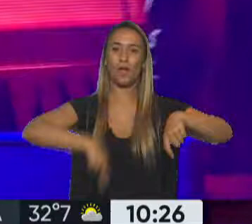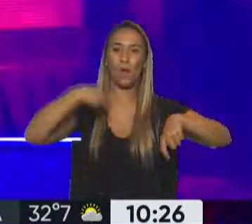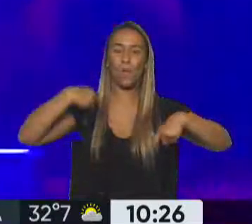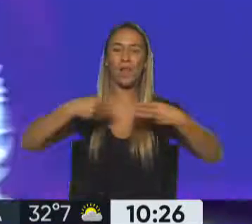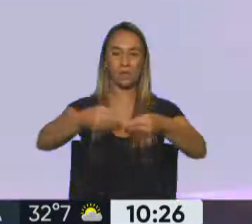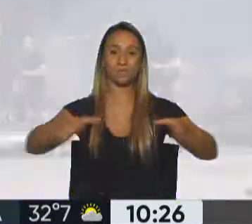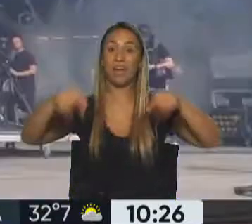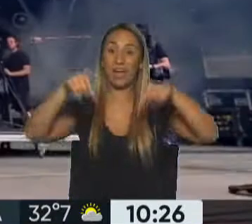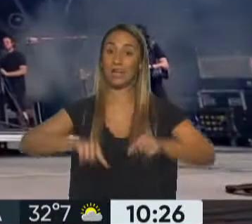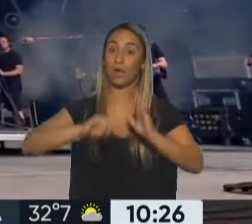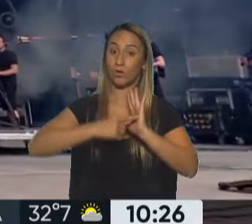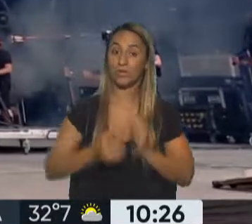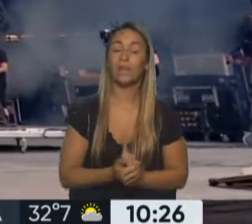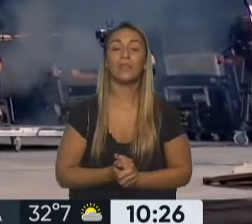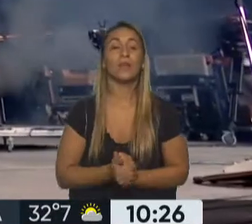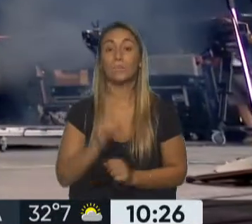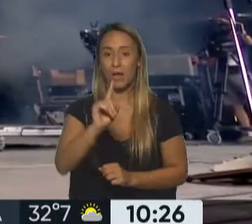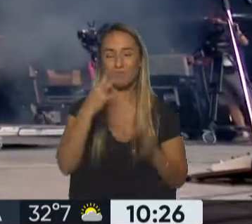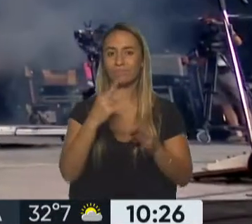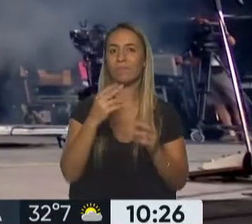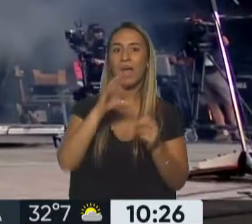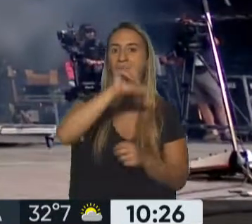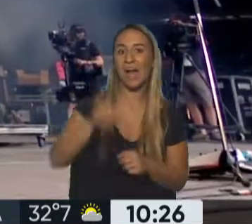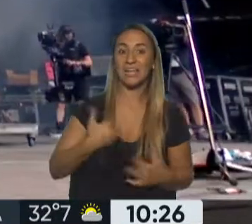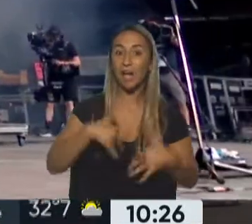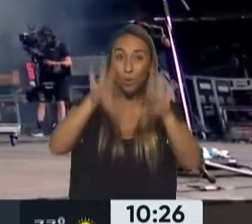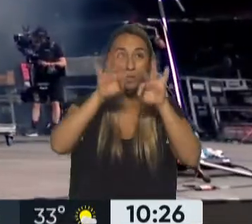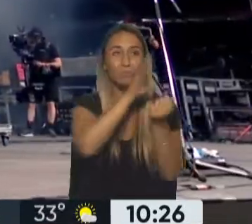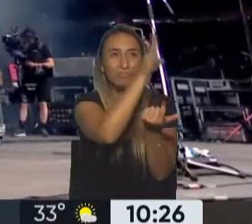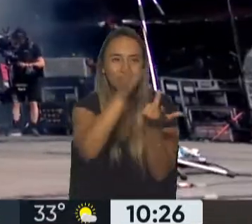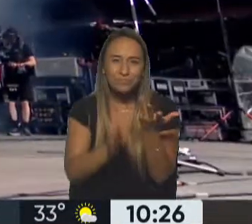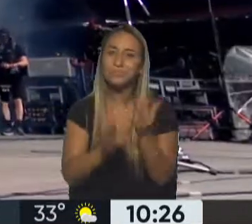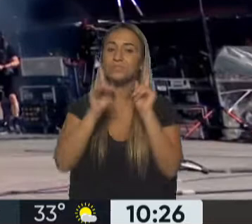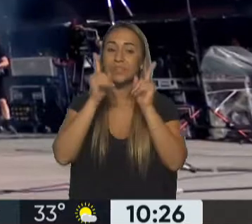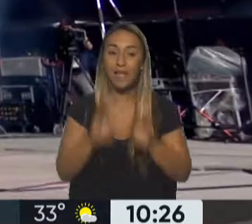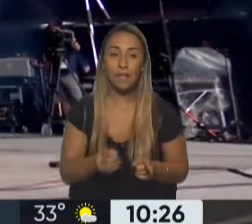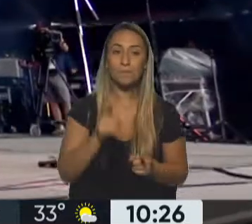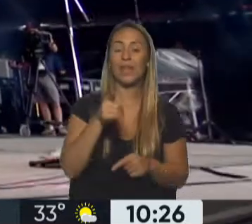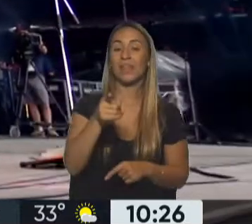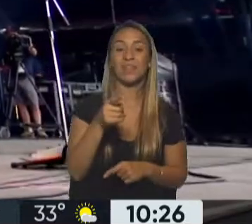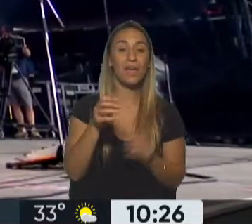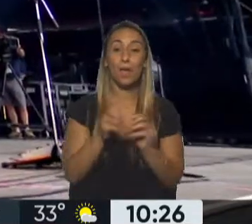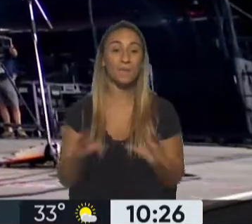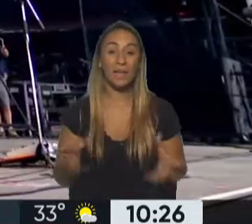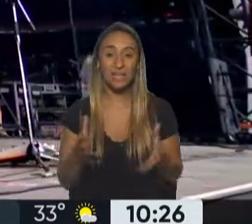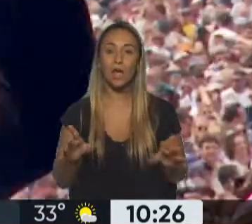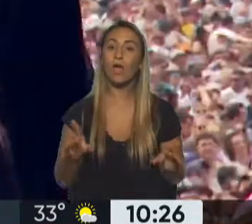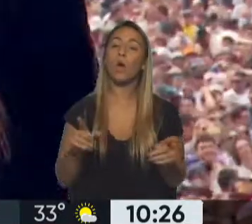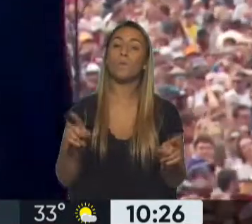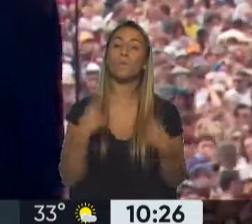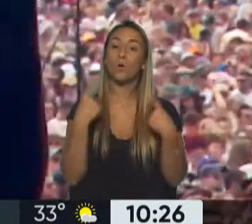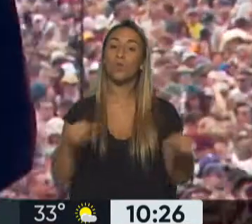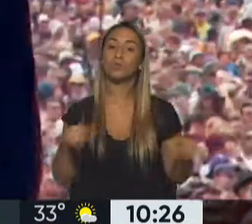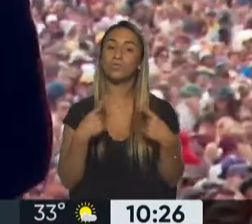recibir acá en la Ciudad de Buenos Aires, pero hay gira por todo el país. Ah, digo Metronomy, ¿por qué? Porque empieza a vivirse la música